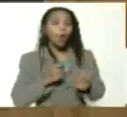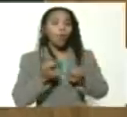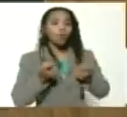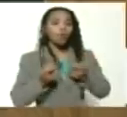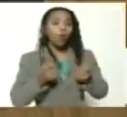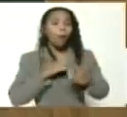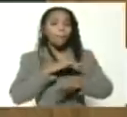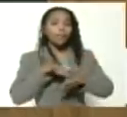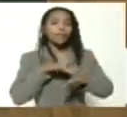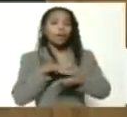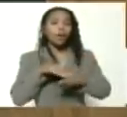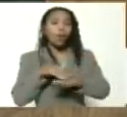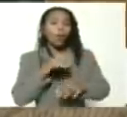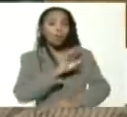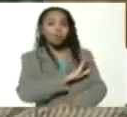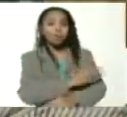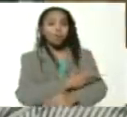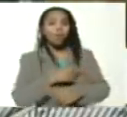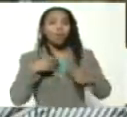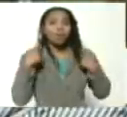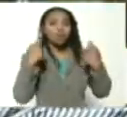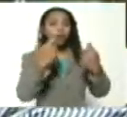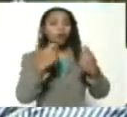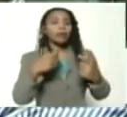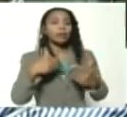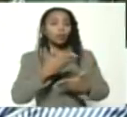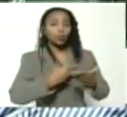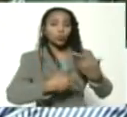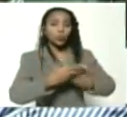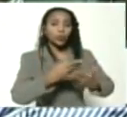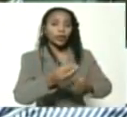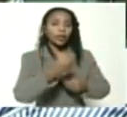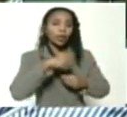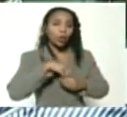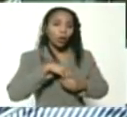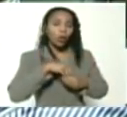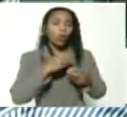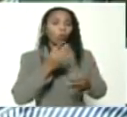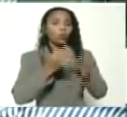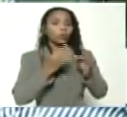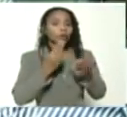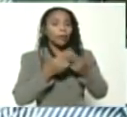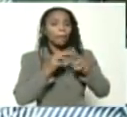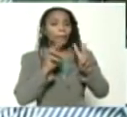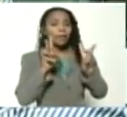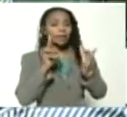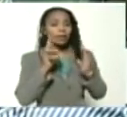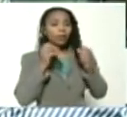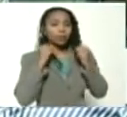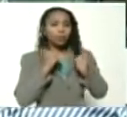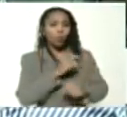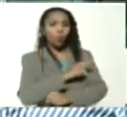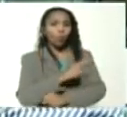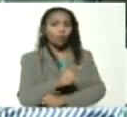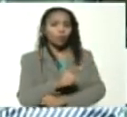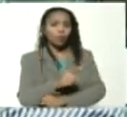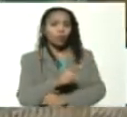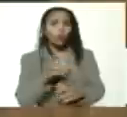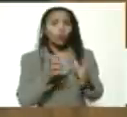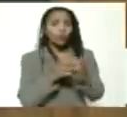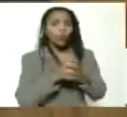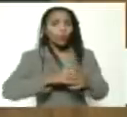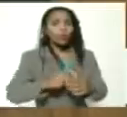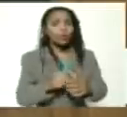Ministerio del Poder Popular para Relaciones Interiores, Justicia y Paz, para el estricto cumplimiento por parte de los cuerpos de policía del país de los